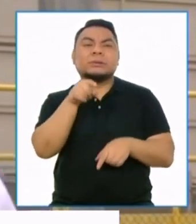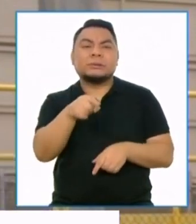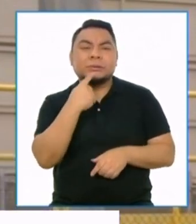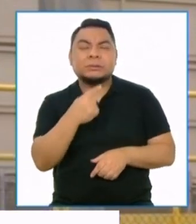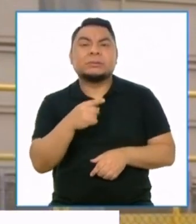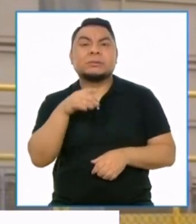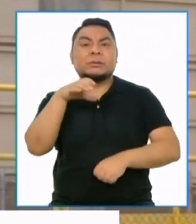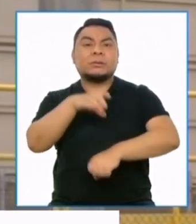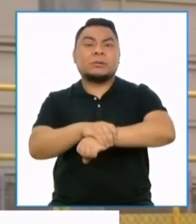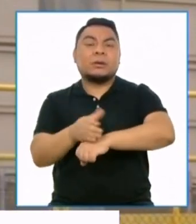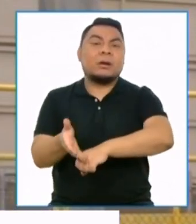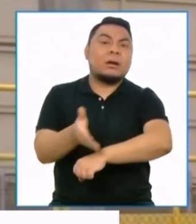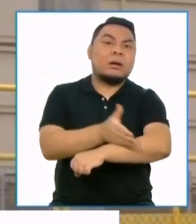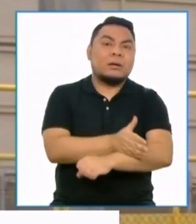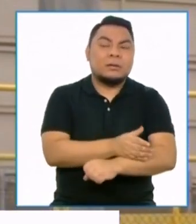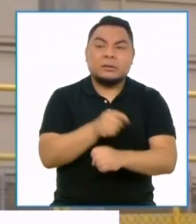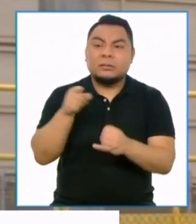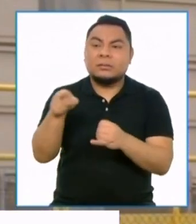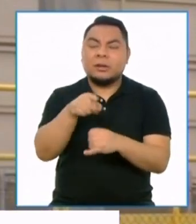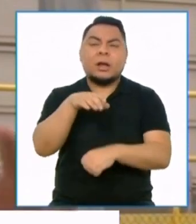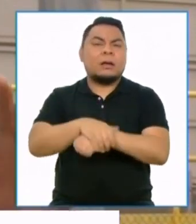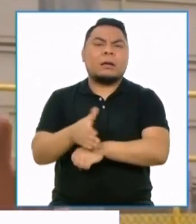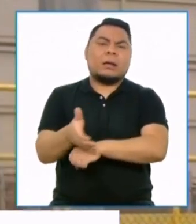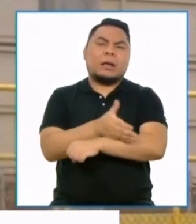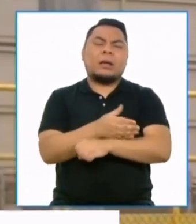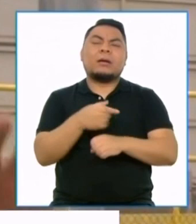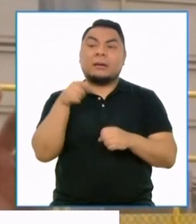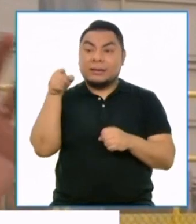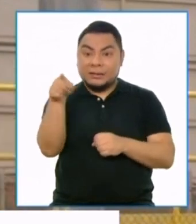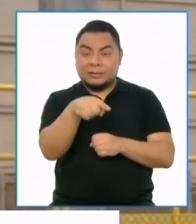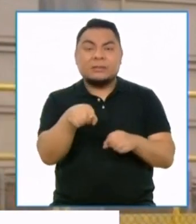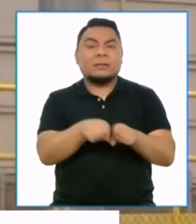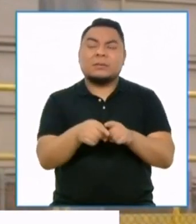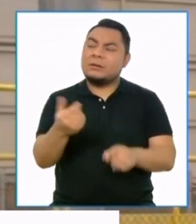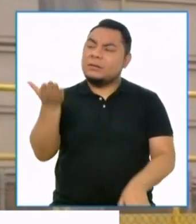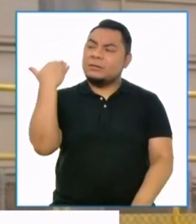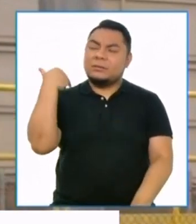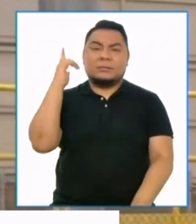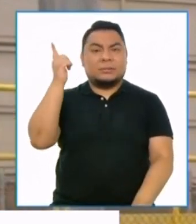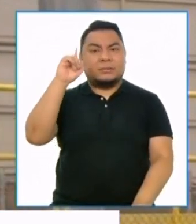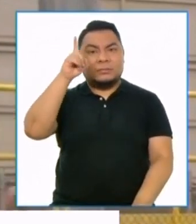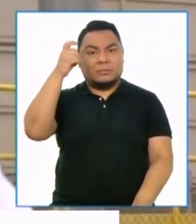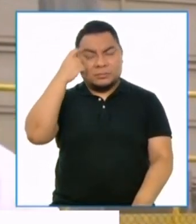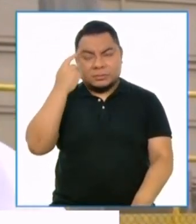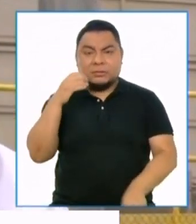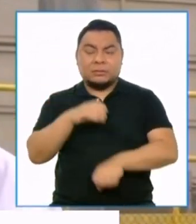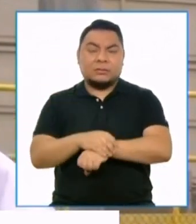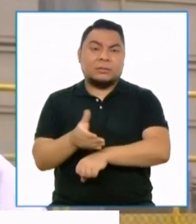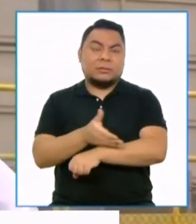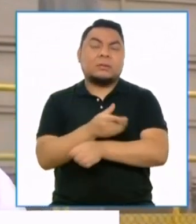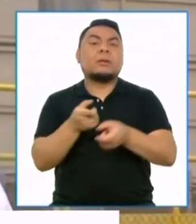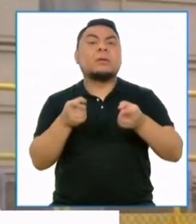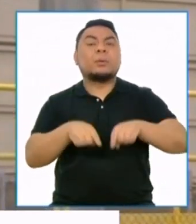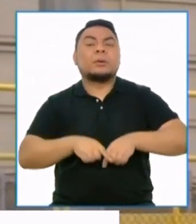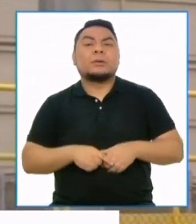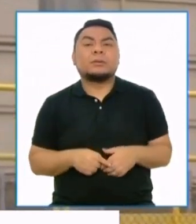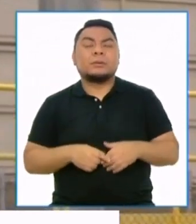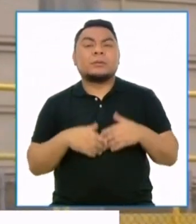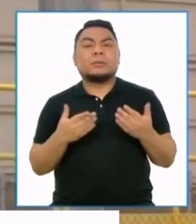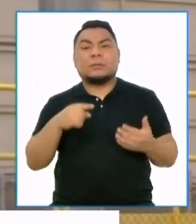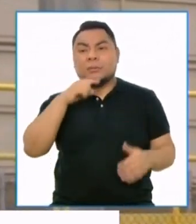connotados líderes políticos. Cuando ocurrió con la señora Keiko Fujimori, con el expresidente